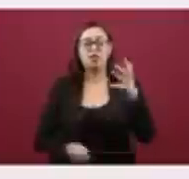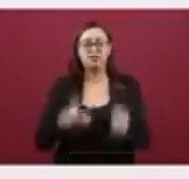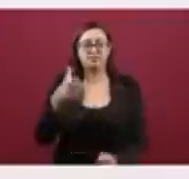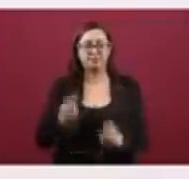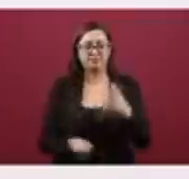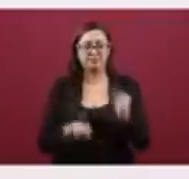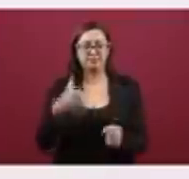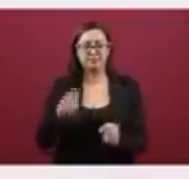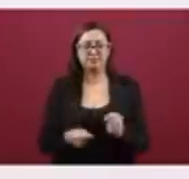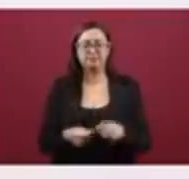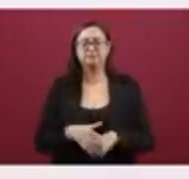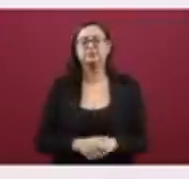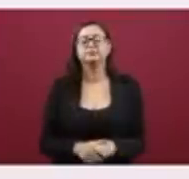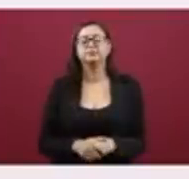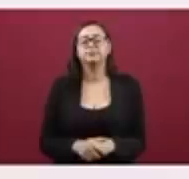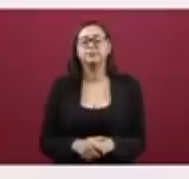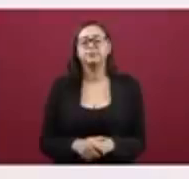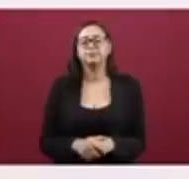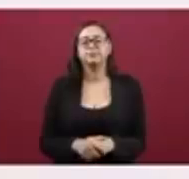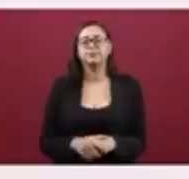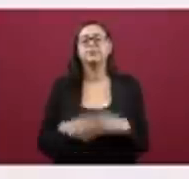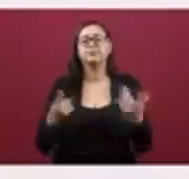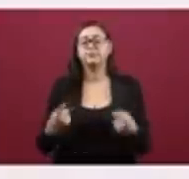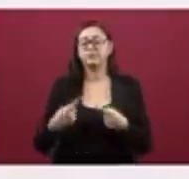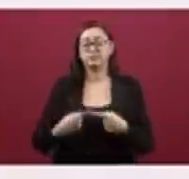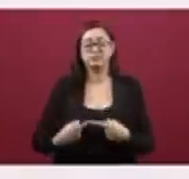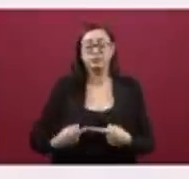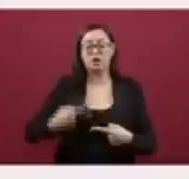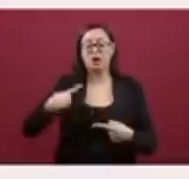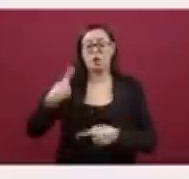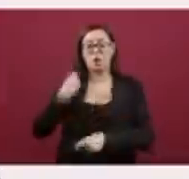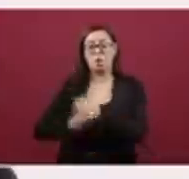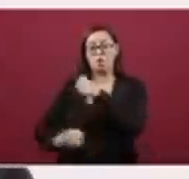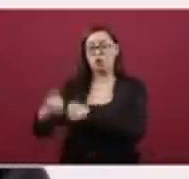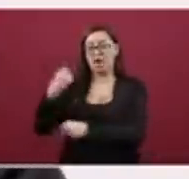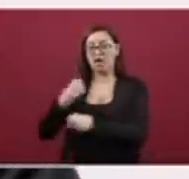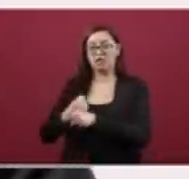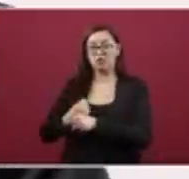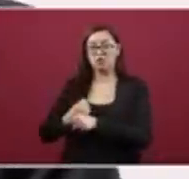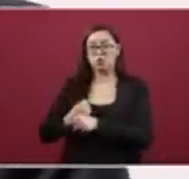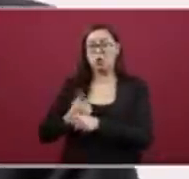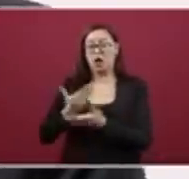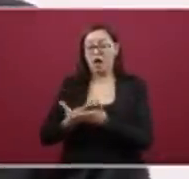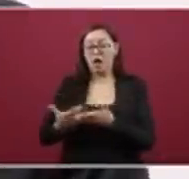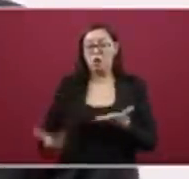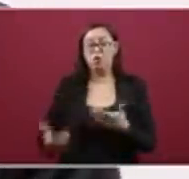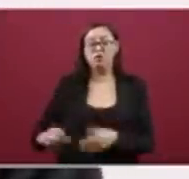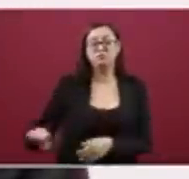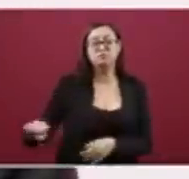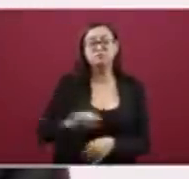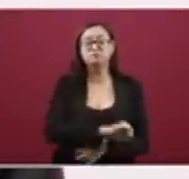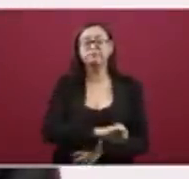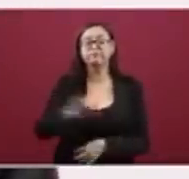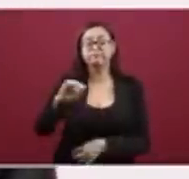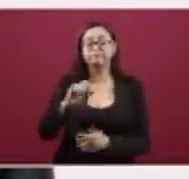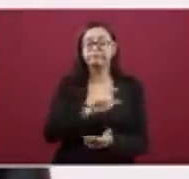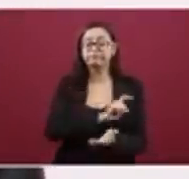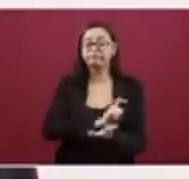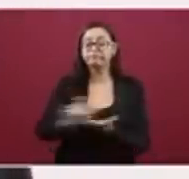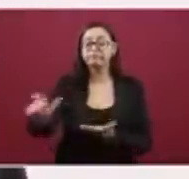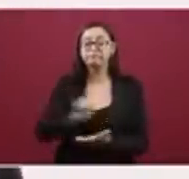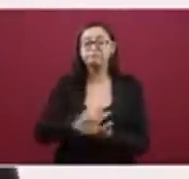significa con relación al año pasado un aumento promedio de más del